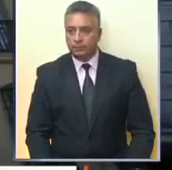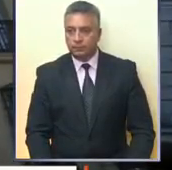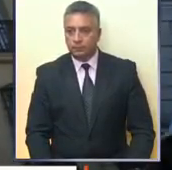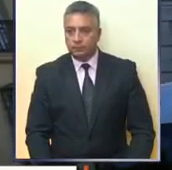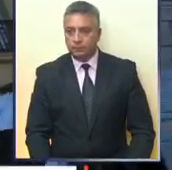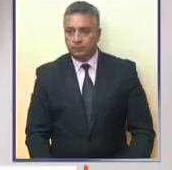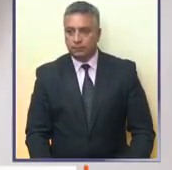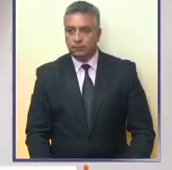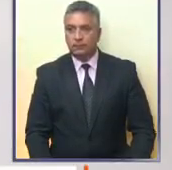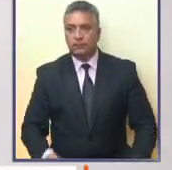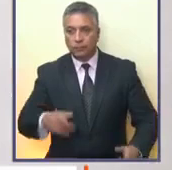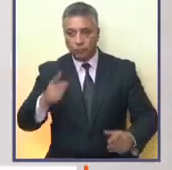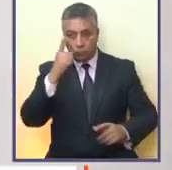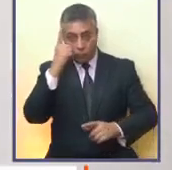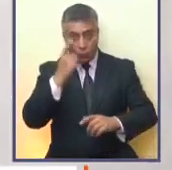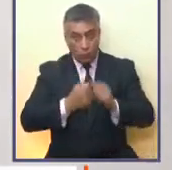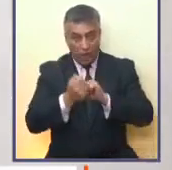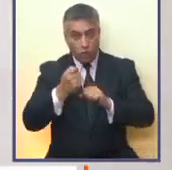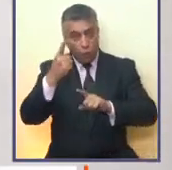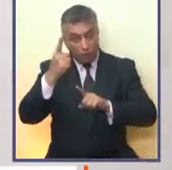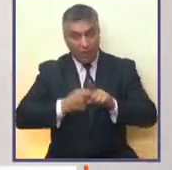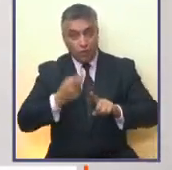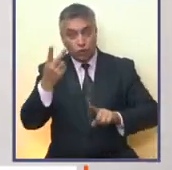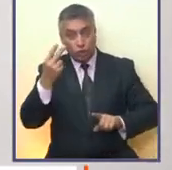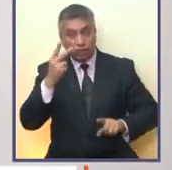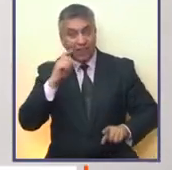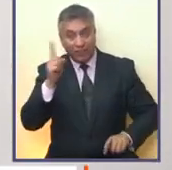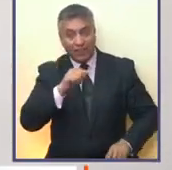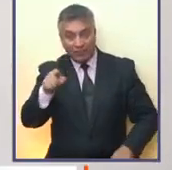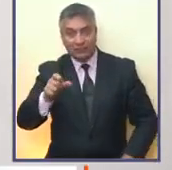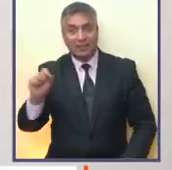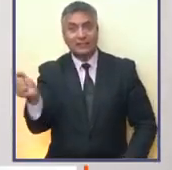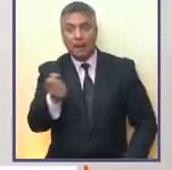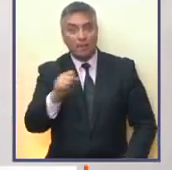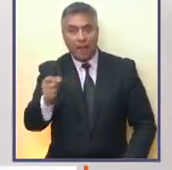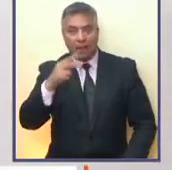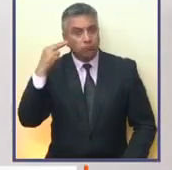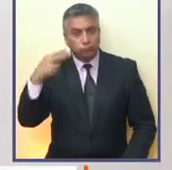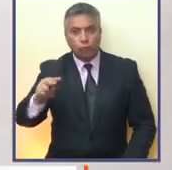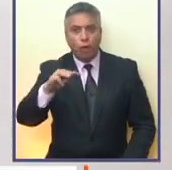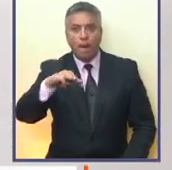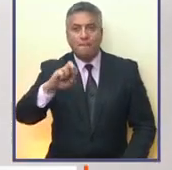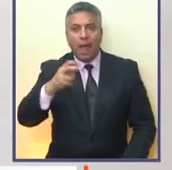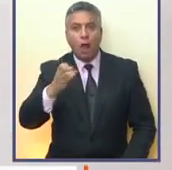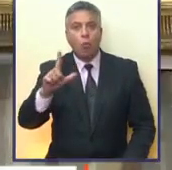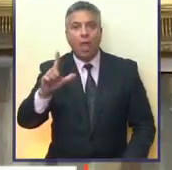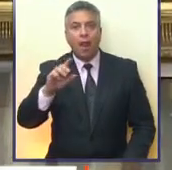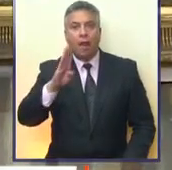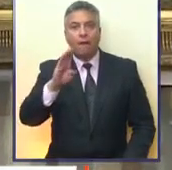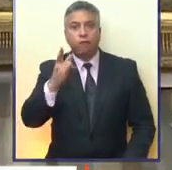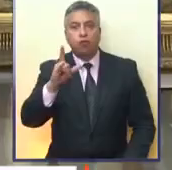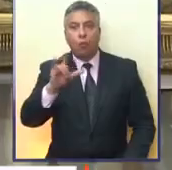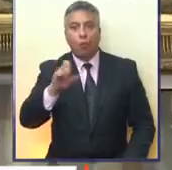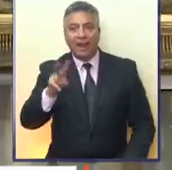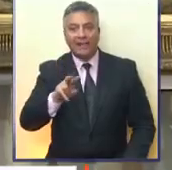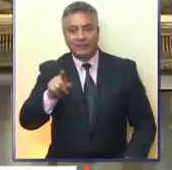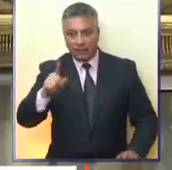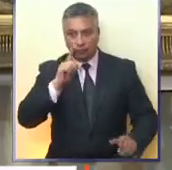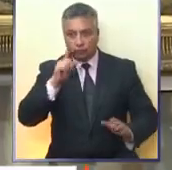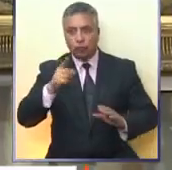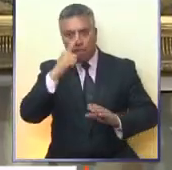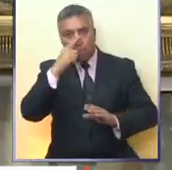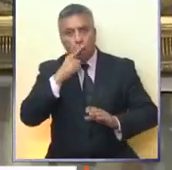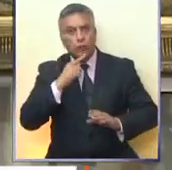Hace un año, un mes y 12 días que esta espada, la que perteneció a Manuel Bulnes, está fuera de las vitrinas del Museo Histórico